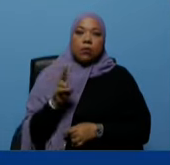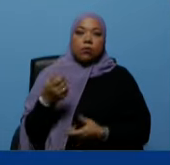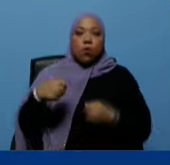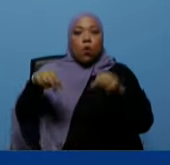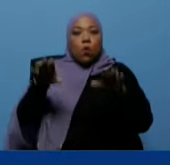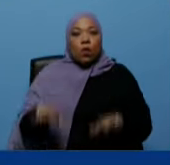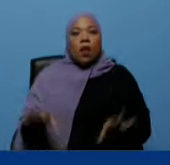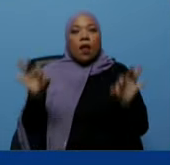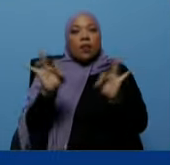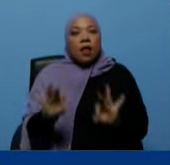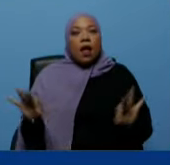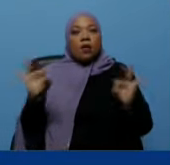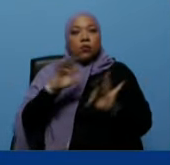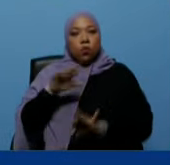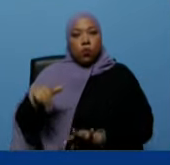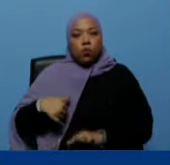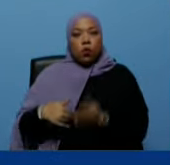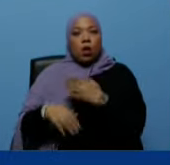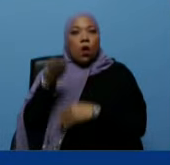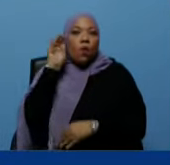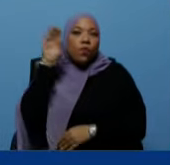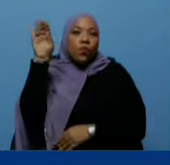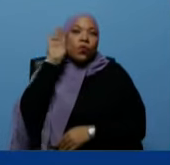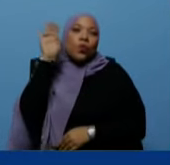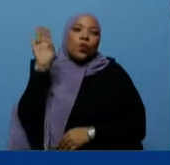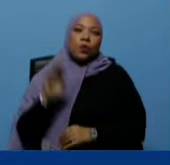rinde nadie. Nosotros lo que vamos es para adelante,